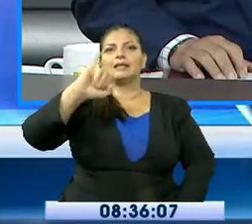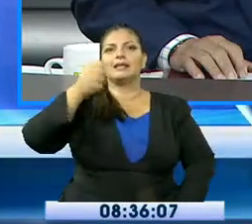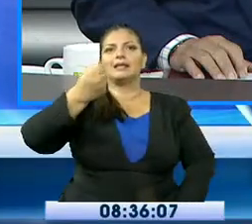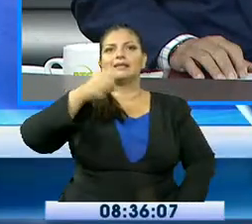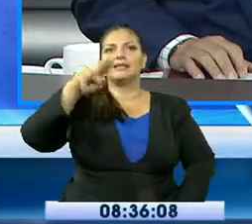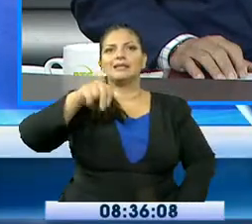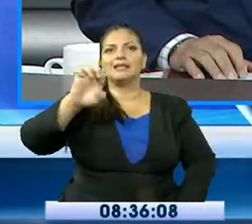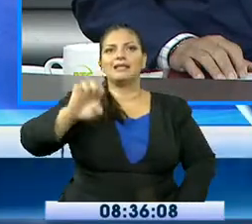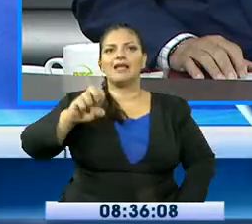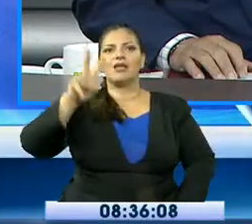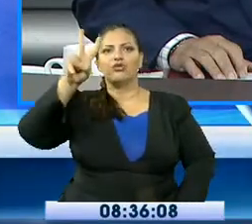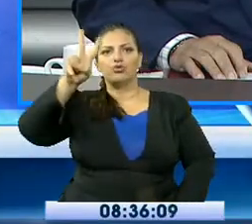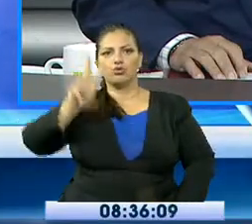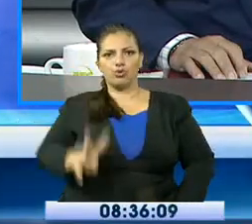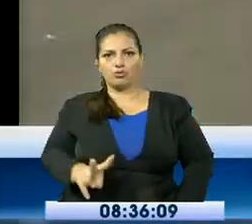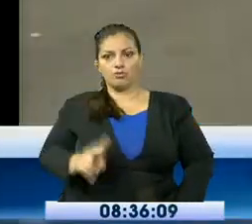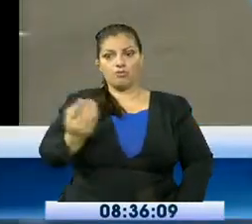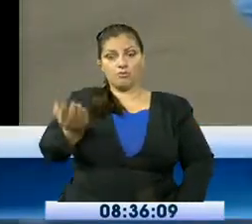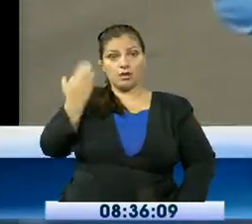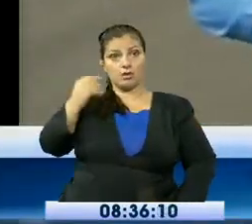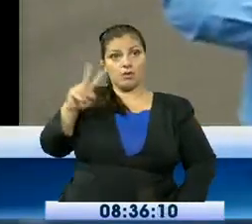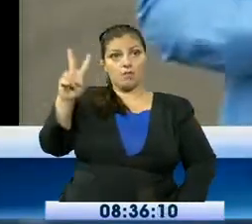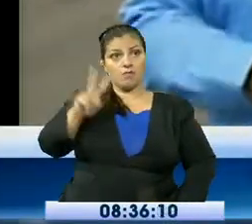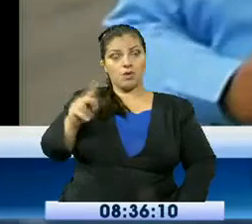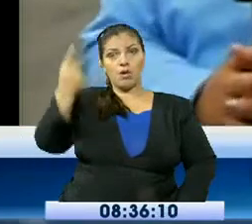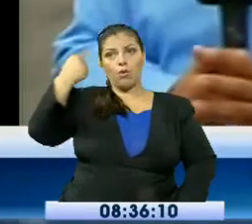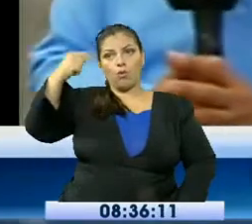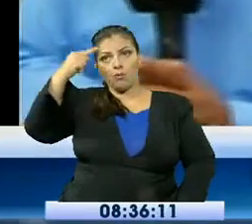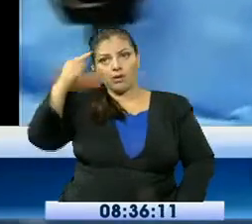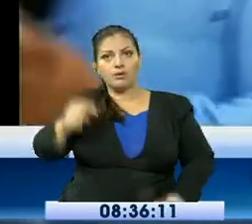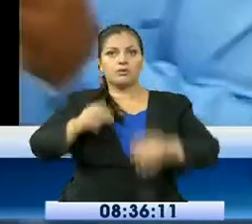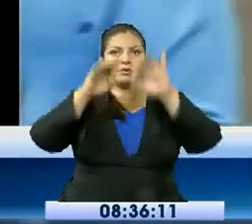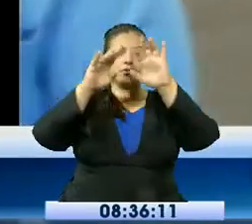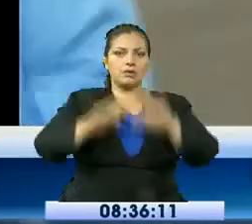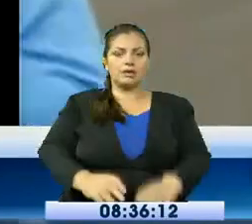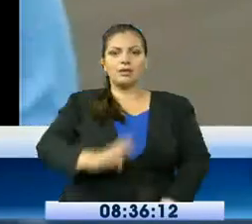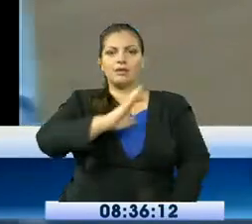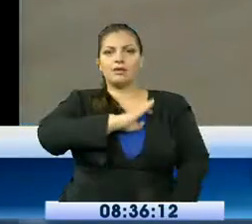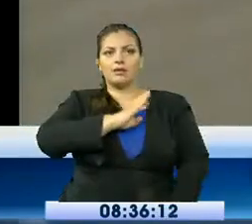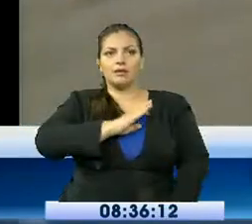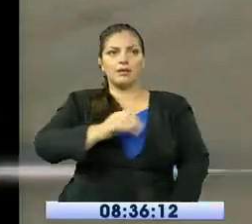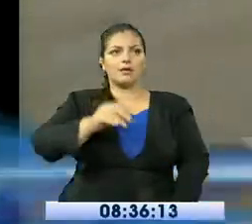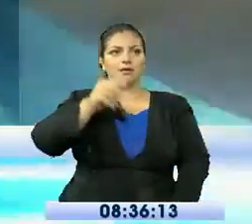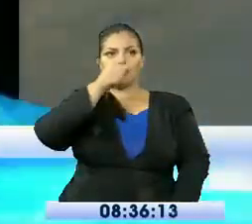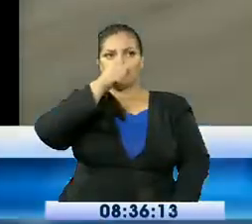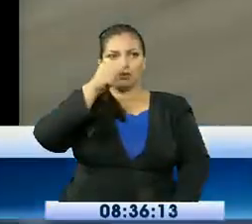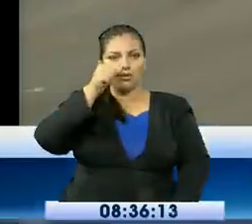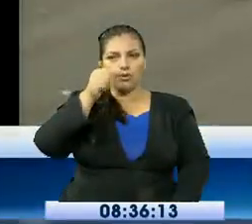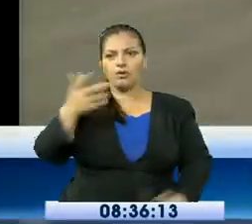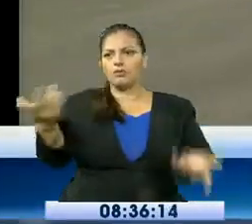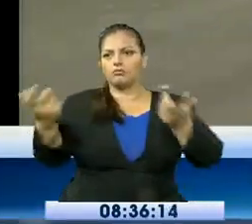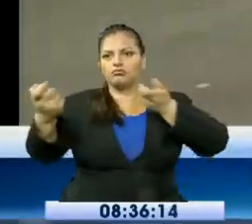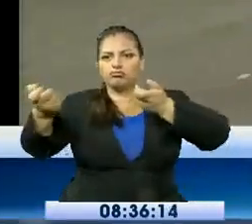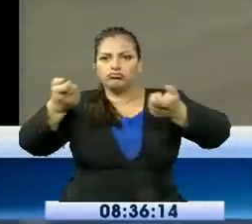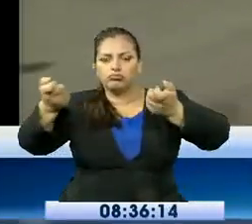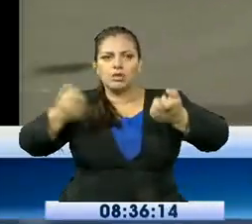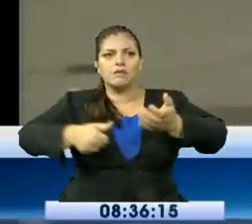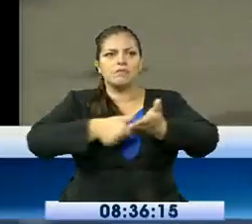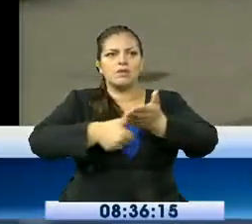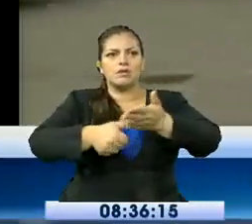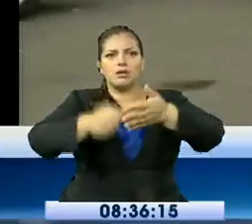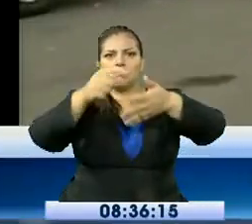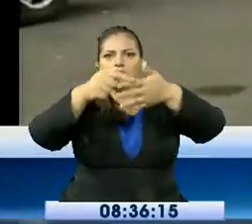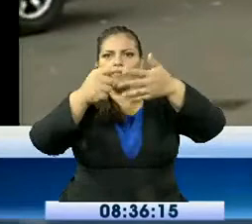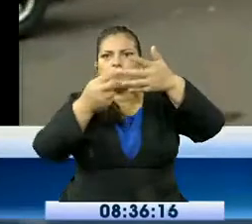intervenido materia de seguridad por parte de la gobernación y la secretaría técnica de drogas que coordinan a siete ministerios Yo me encuentro en un